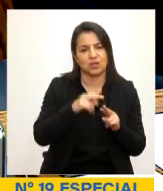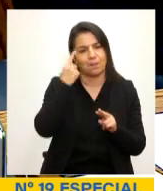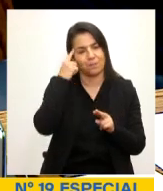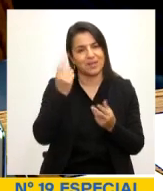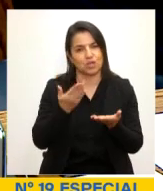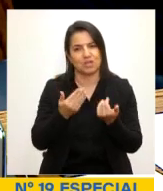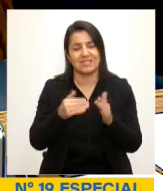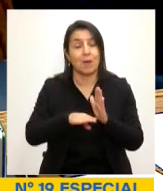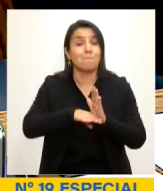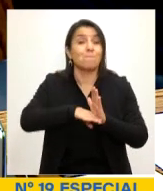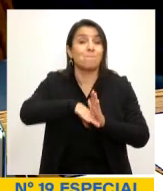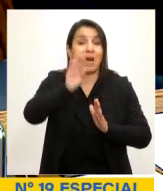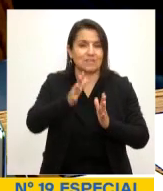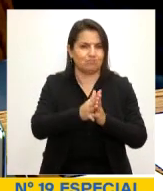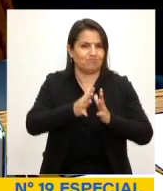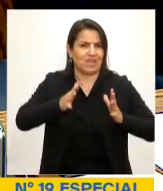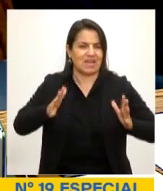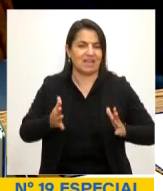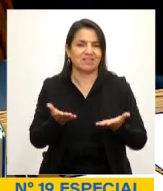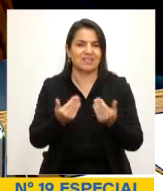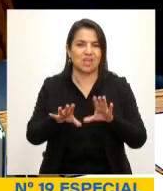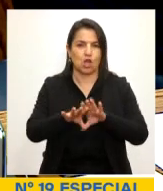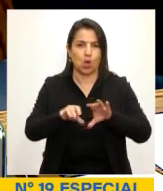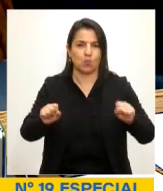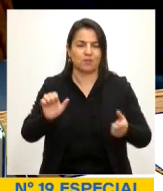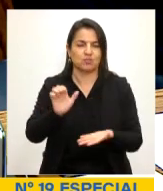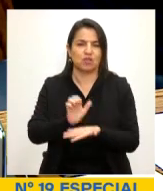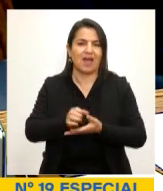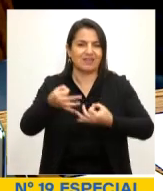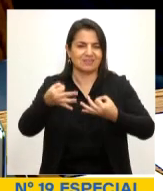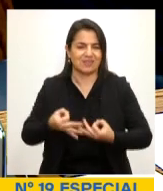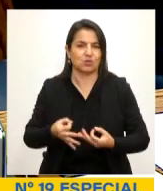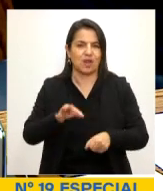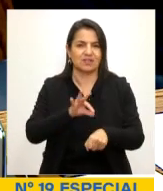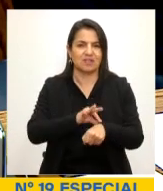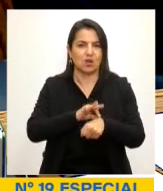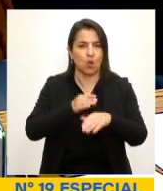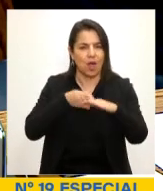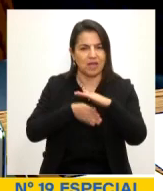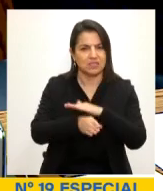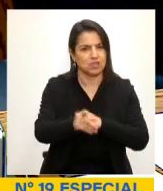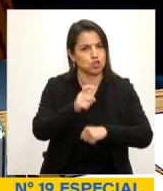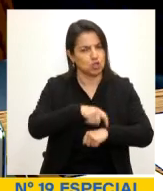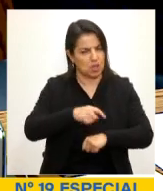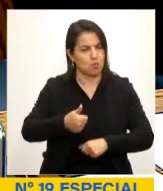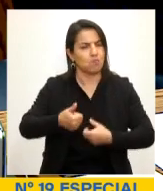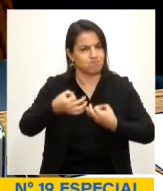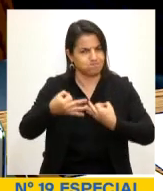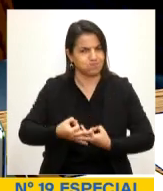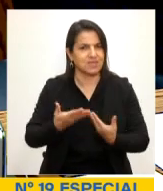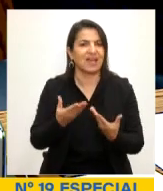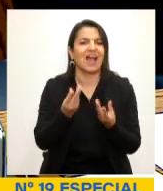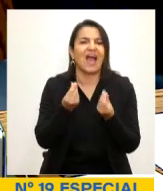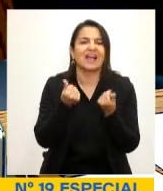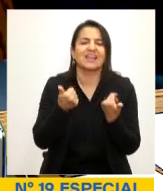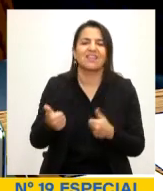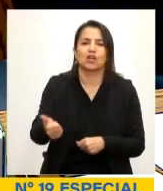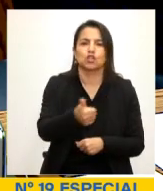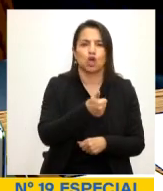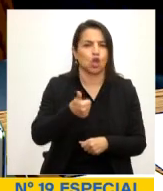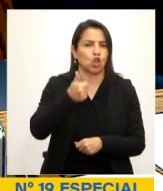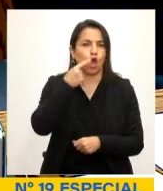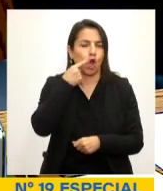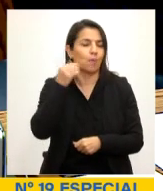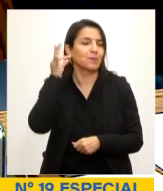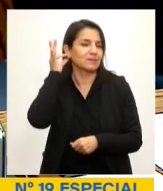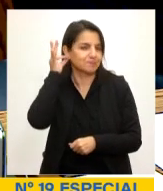cirugía mayor se necesita un compromiso del Estado para asegurar que la salud sea un acceso oportuno y de calidad al que todos y cada uno de los hombres y mujeres de